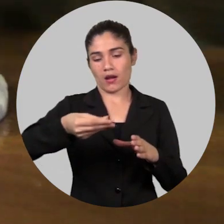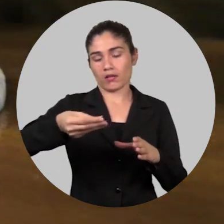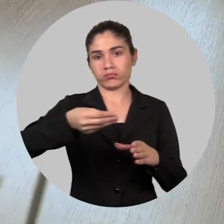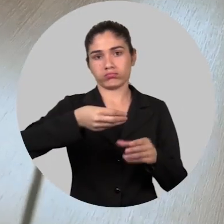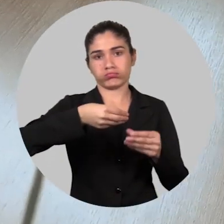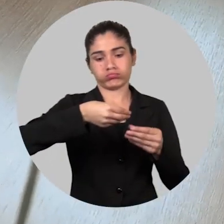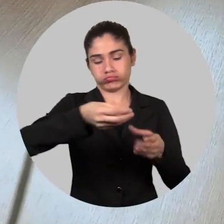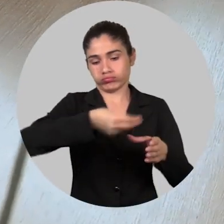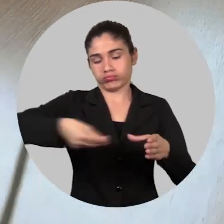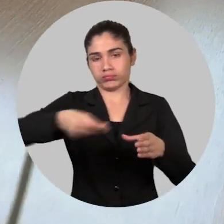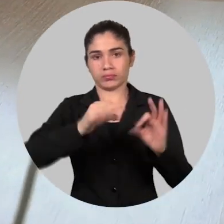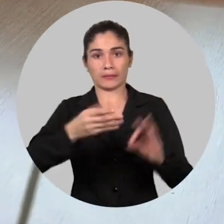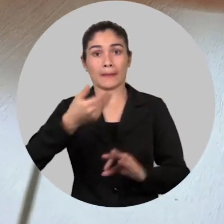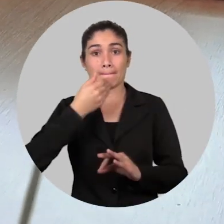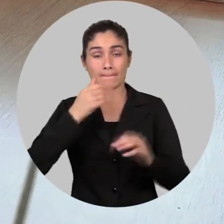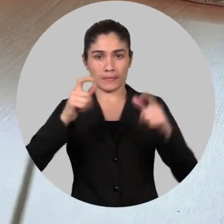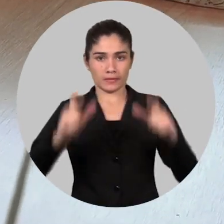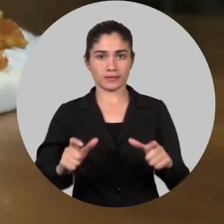es de mozzarella.